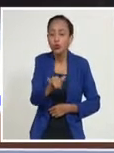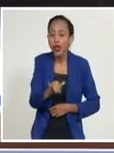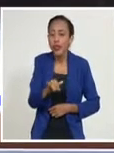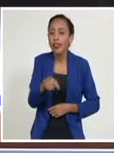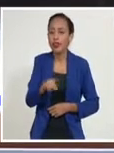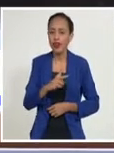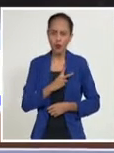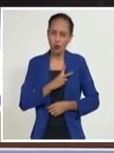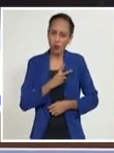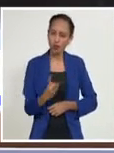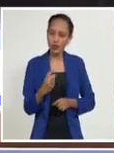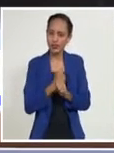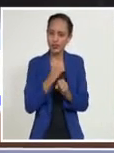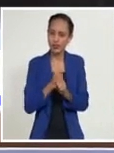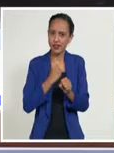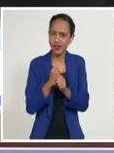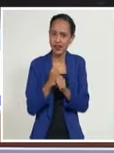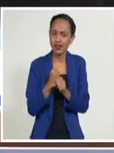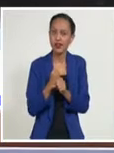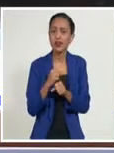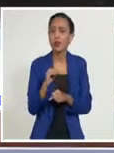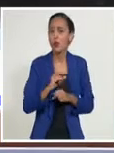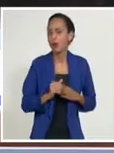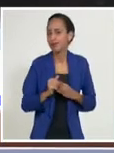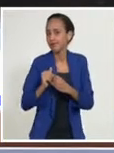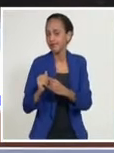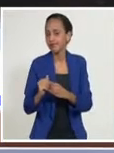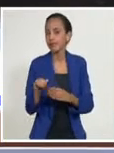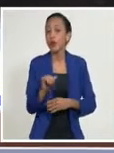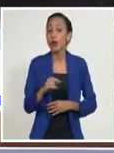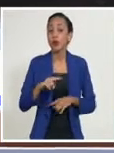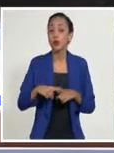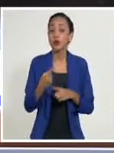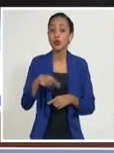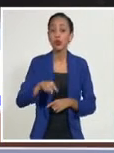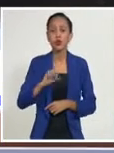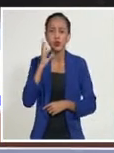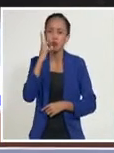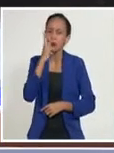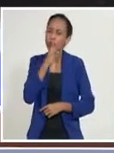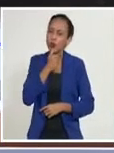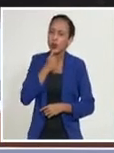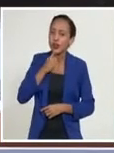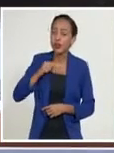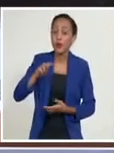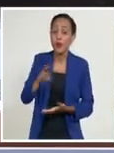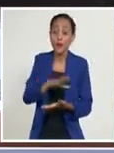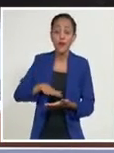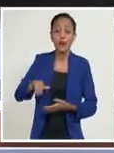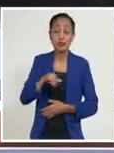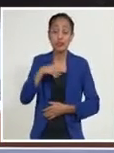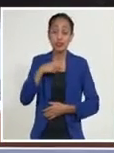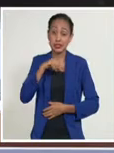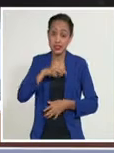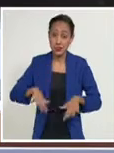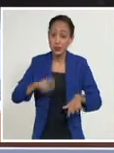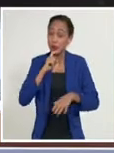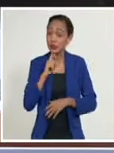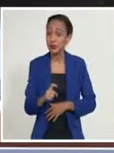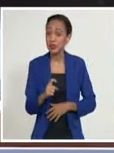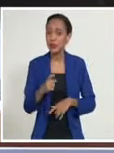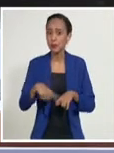voluntad es altruismo y que han llenado de belleza los barrios en tiempos difíciles y sobre